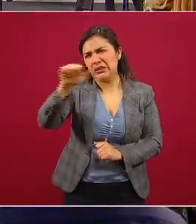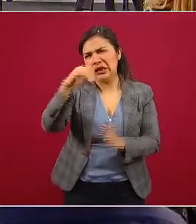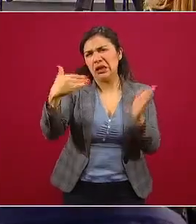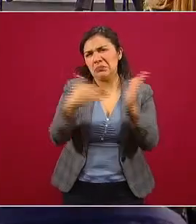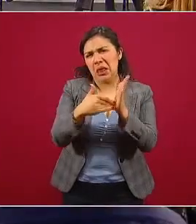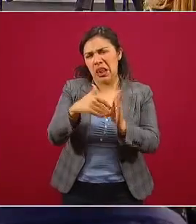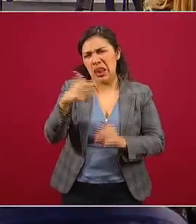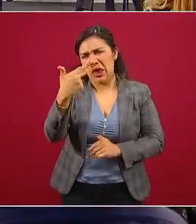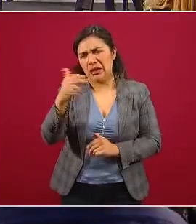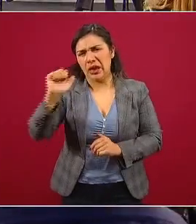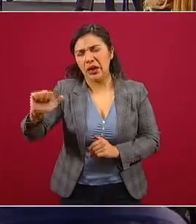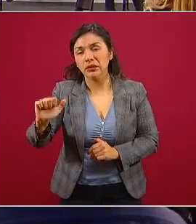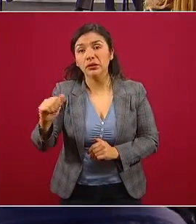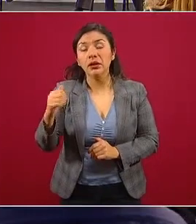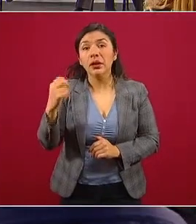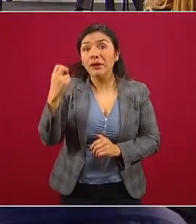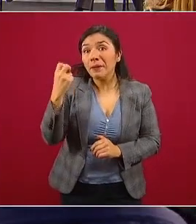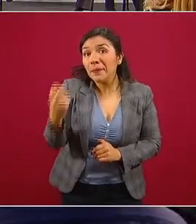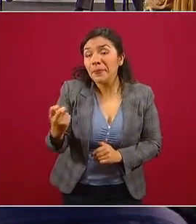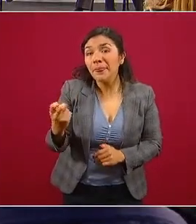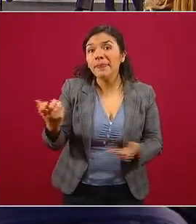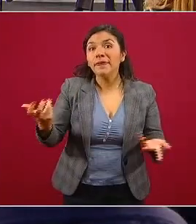600 mil. Entonces,